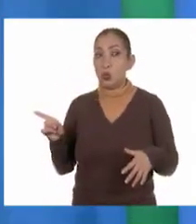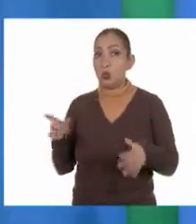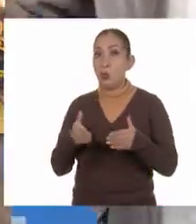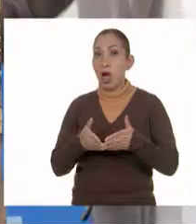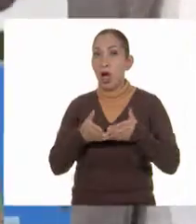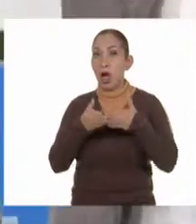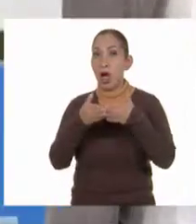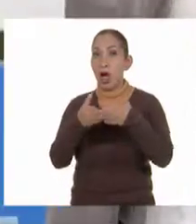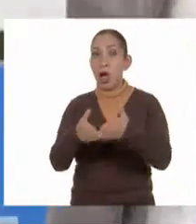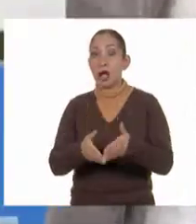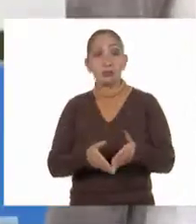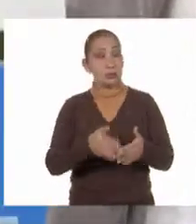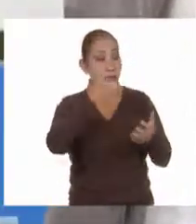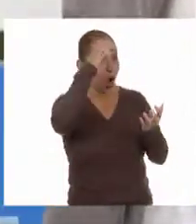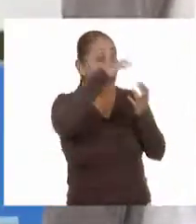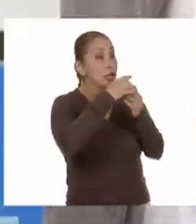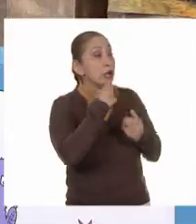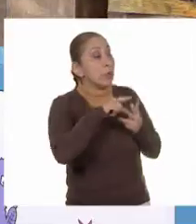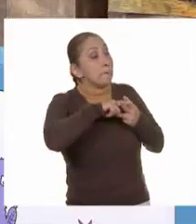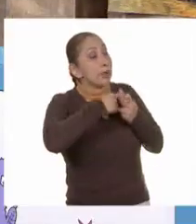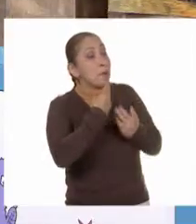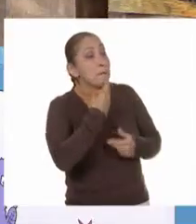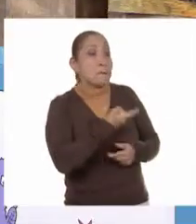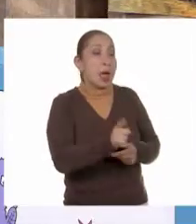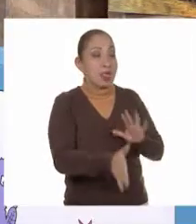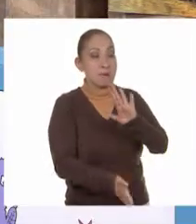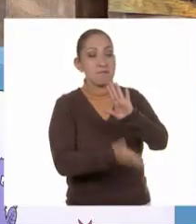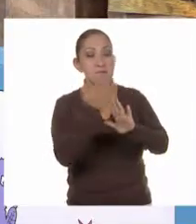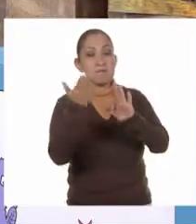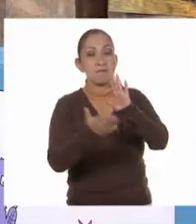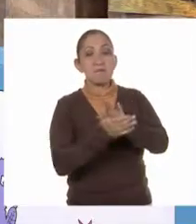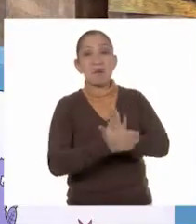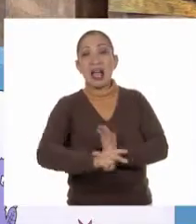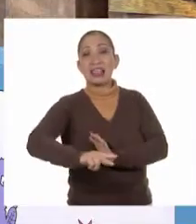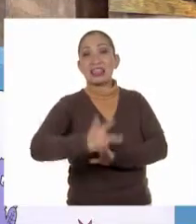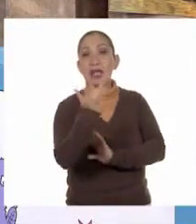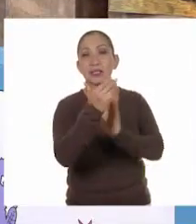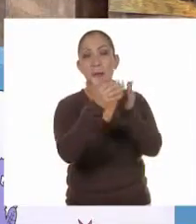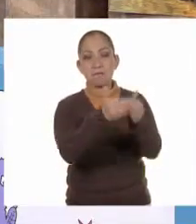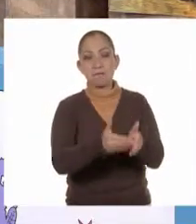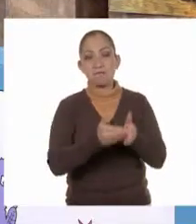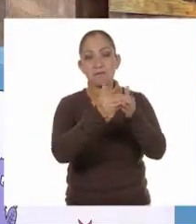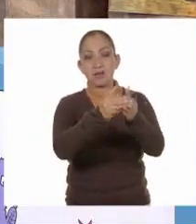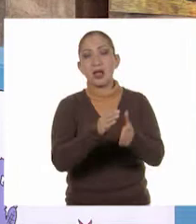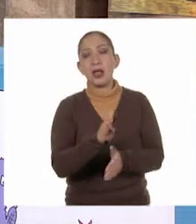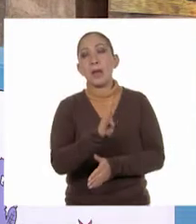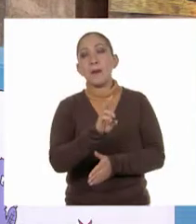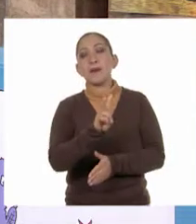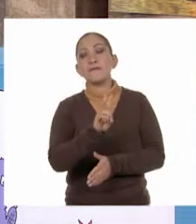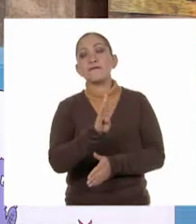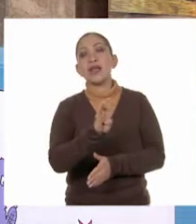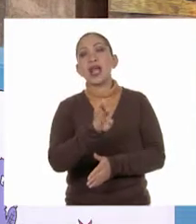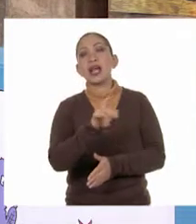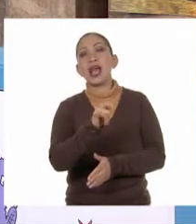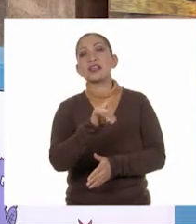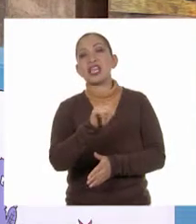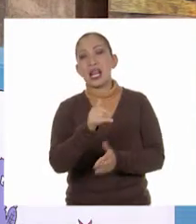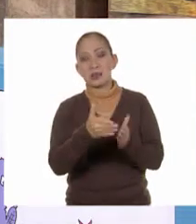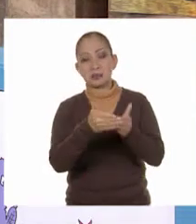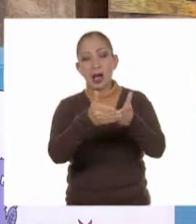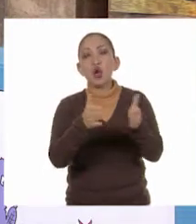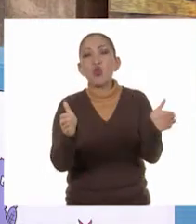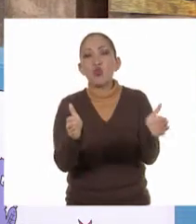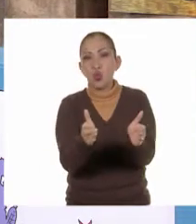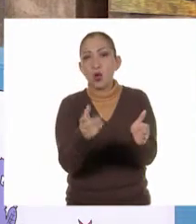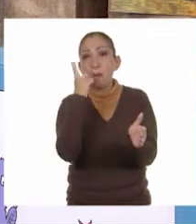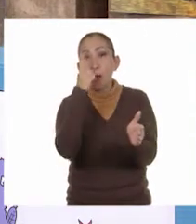Barcos. Hernán Cortés ordenó el inicio de la construcción de 13 bergantines, que son los barcos pequeños con miras a sitiar la ciudad de